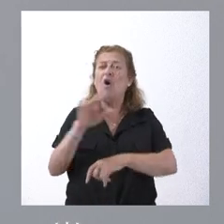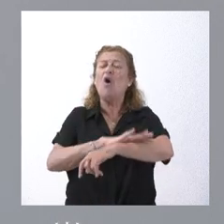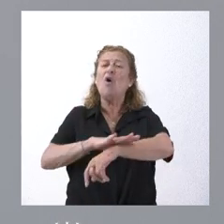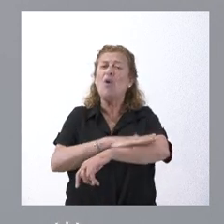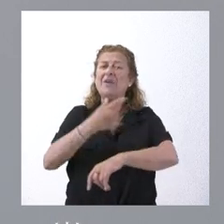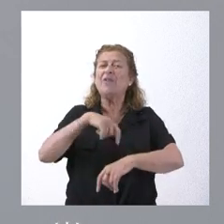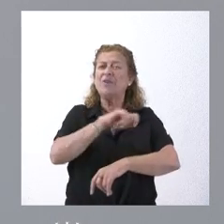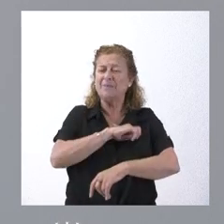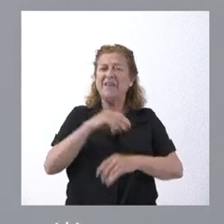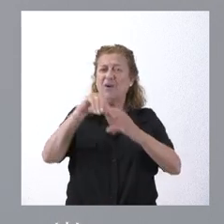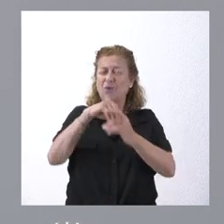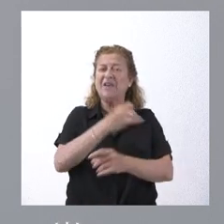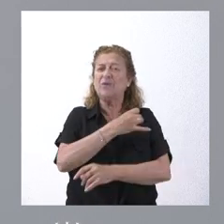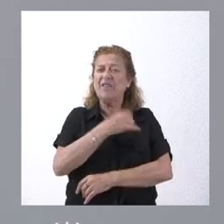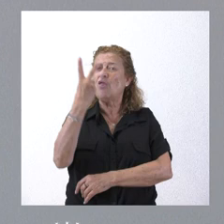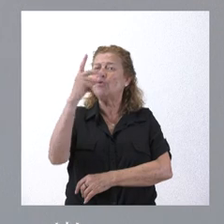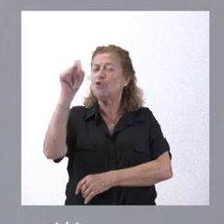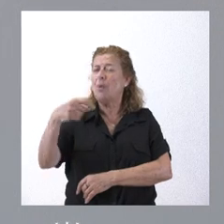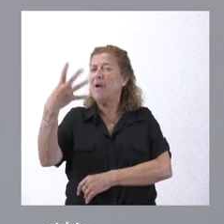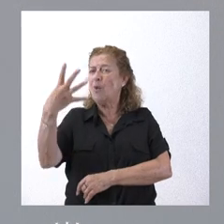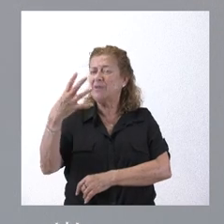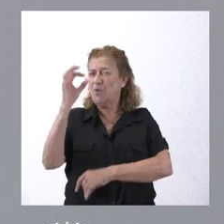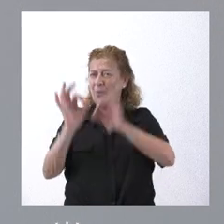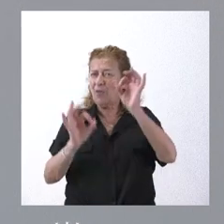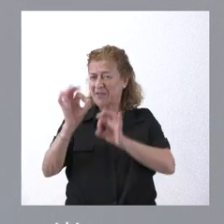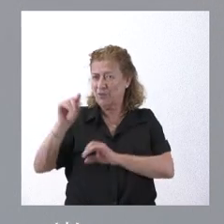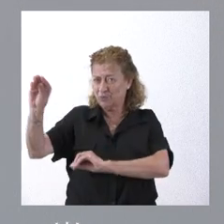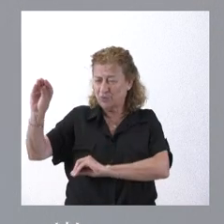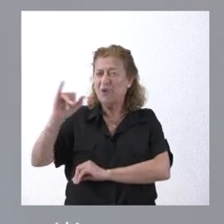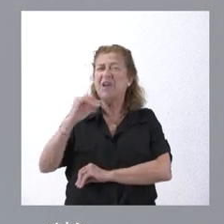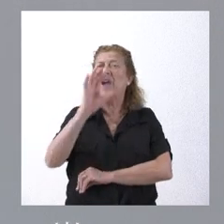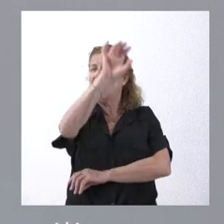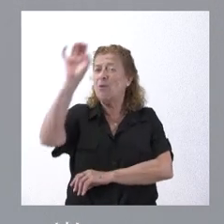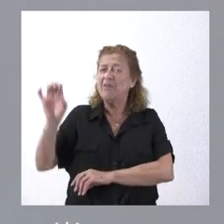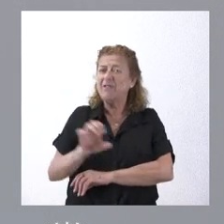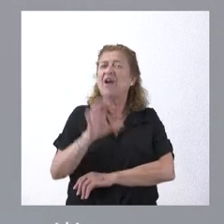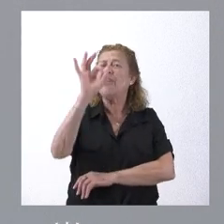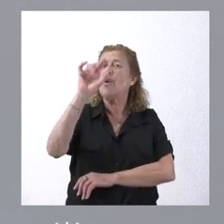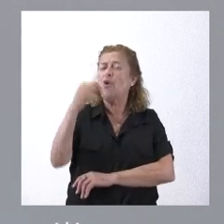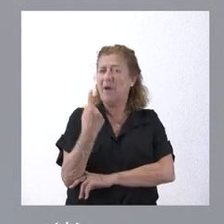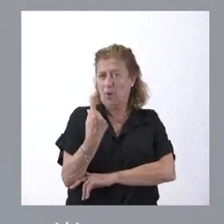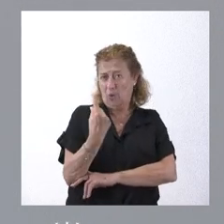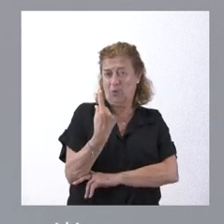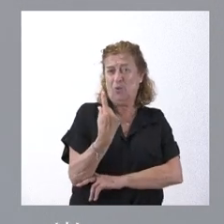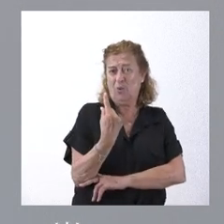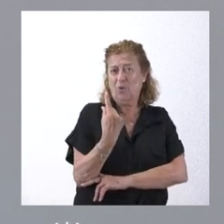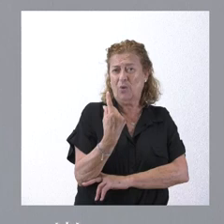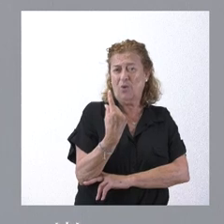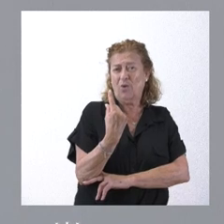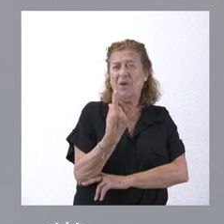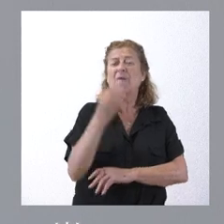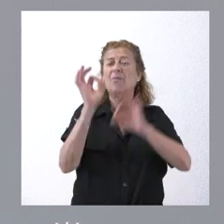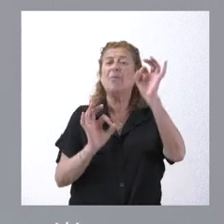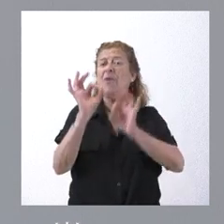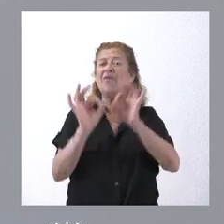incluida Seguridad Social, 2,4%. Y las comunidades autónomas 0,1, es decir, el